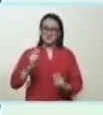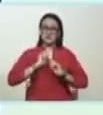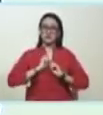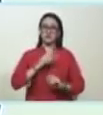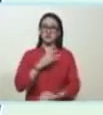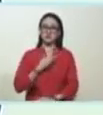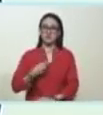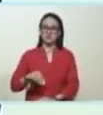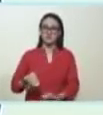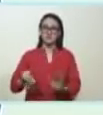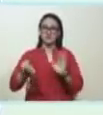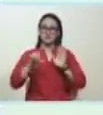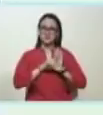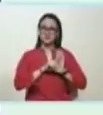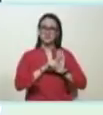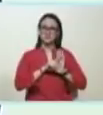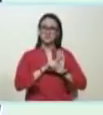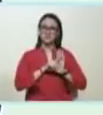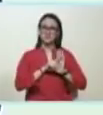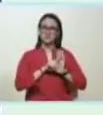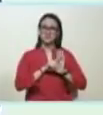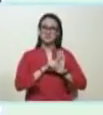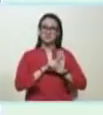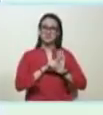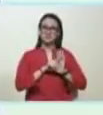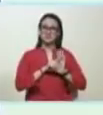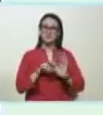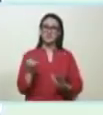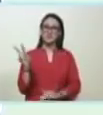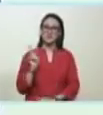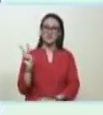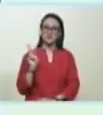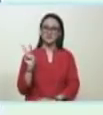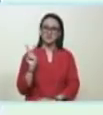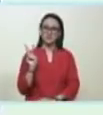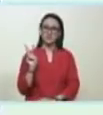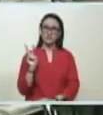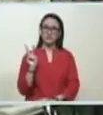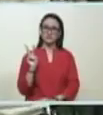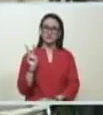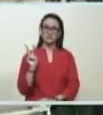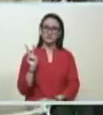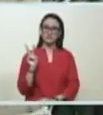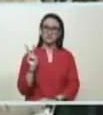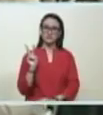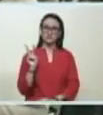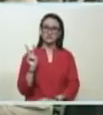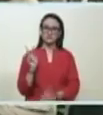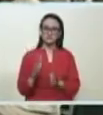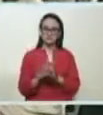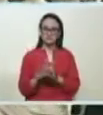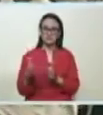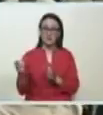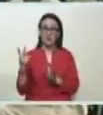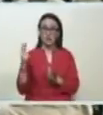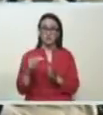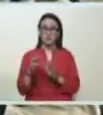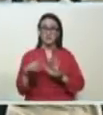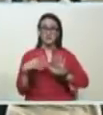presidente legítimo, constitucional de la República Bolivariana de Venezuela para el periodo